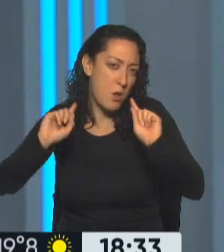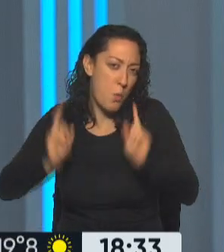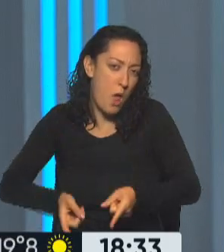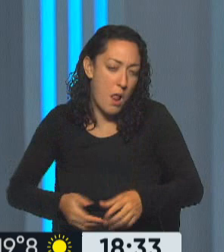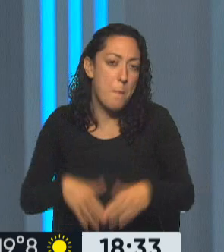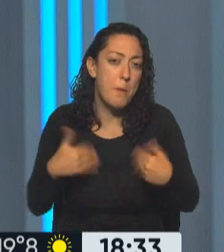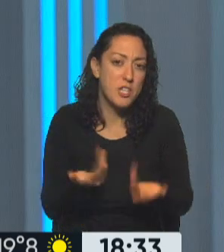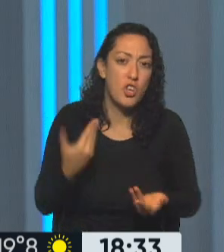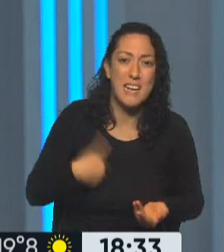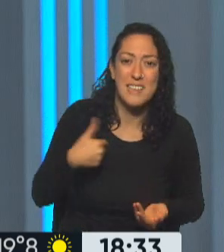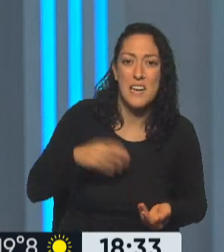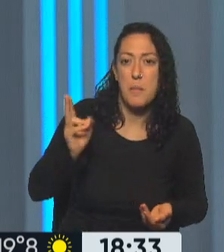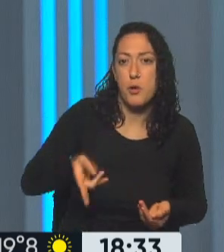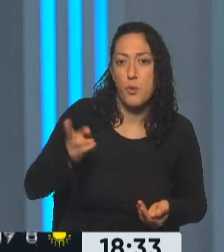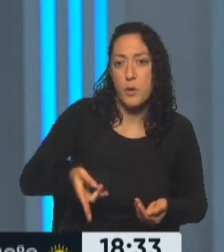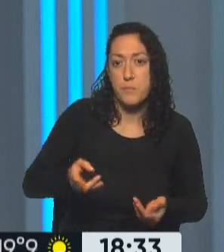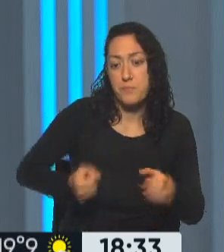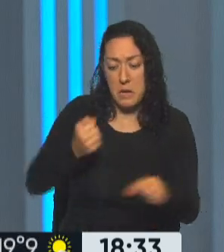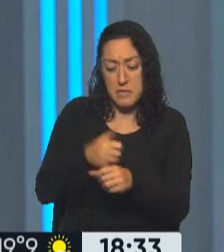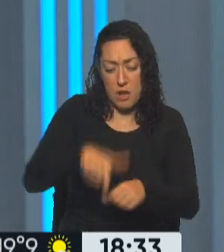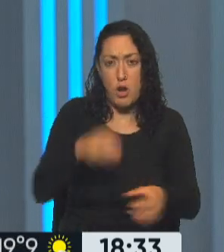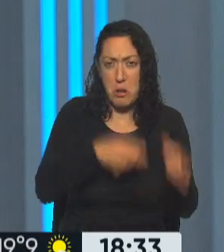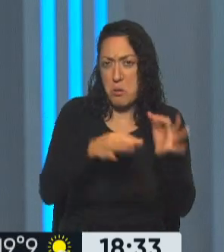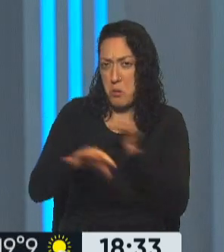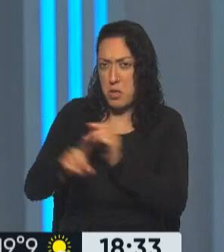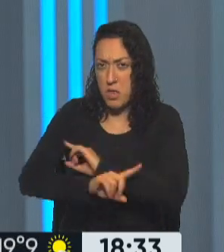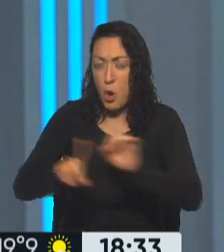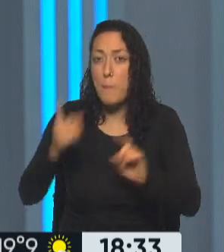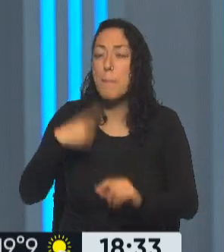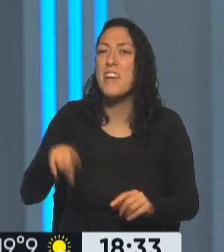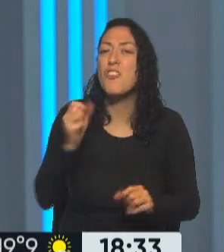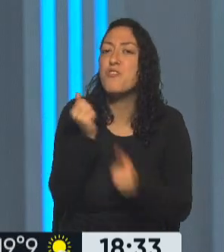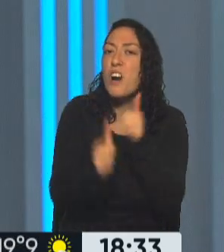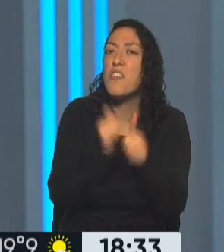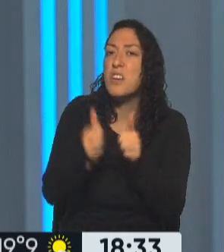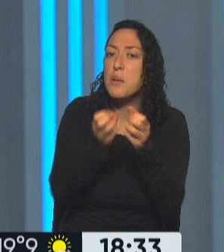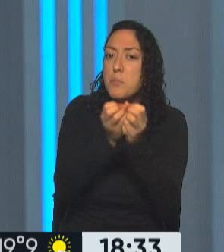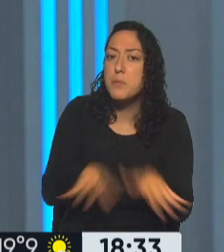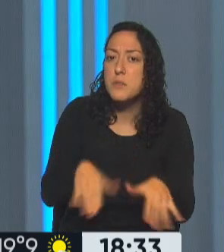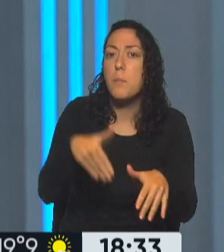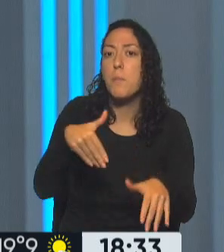prohibido. Algo muy importante, no se vendía en la Argentina, pero sí empezar a fabricar, y por eso Philip